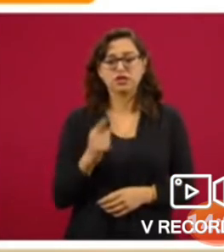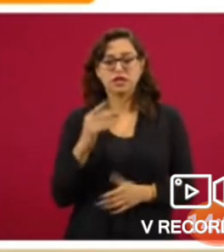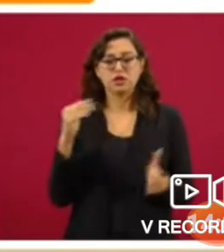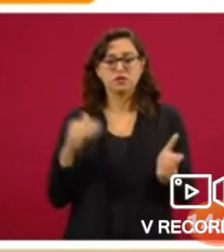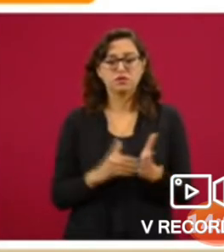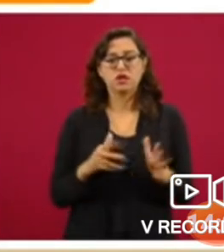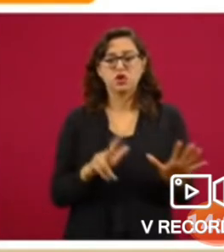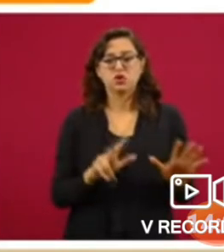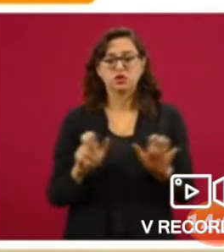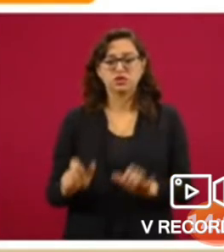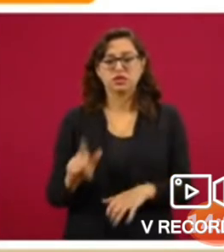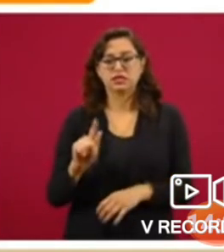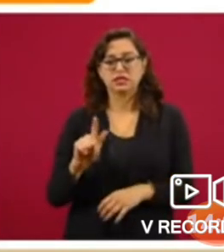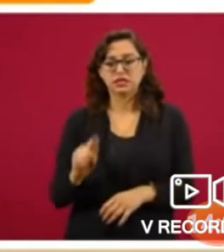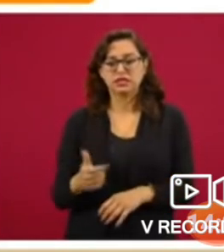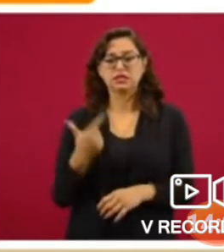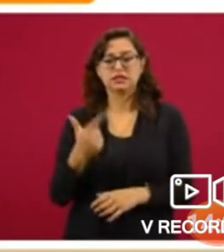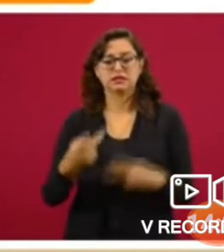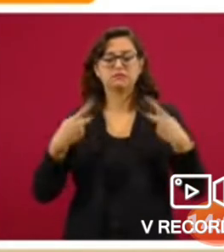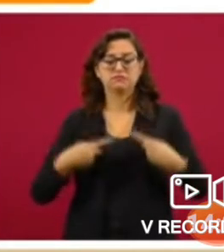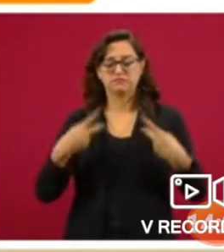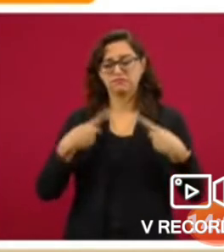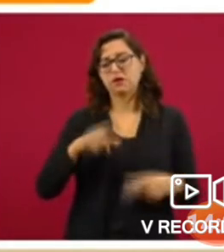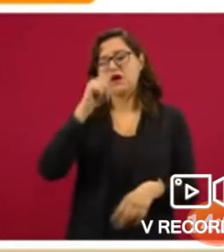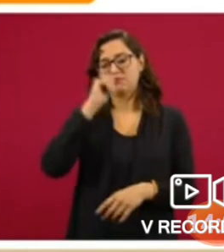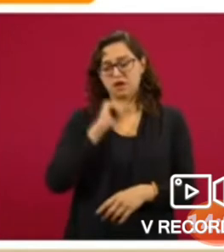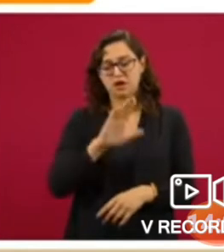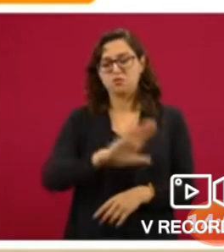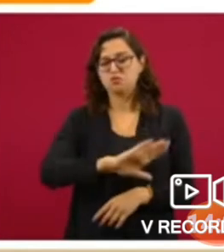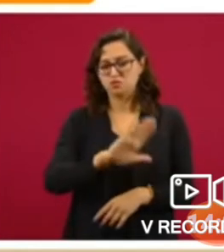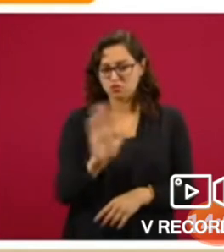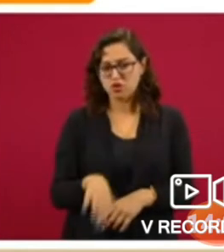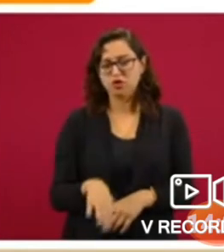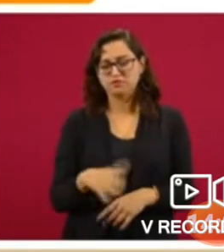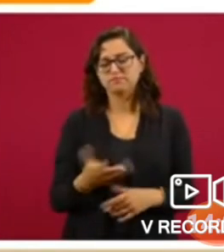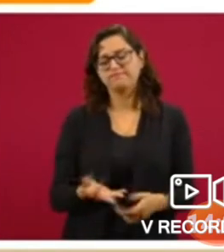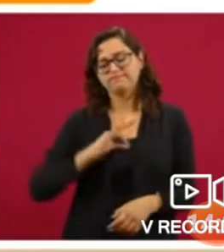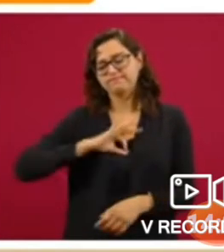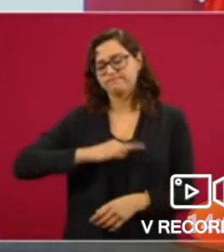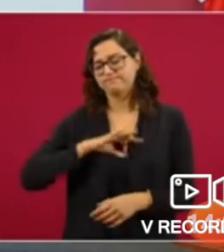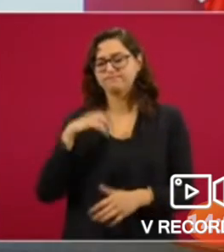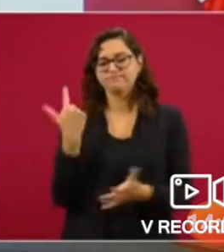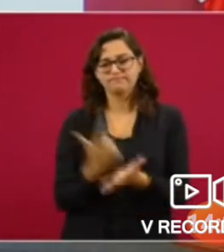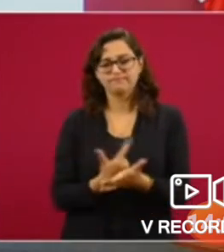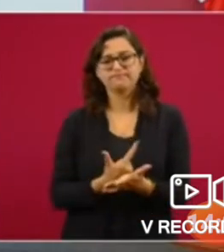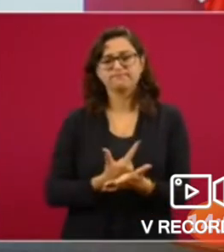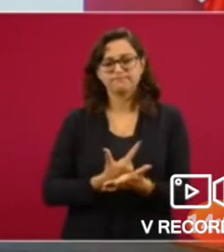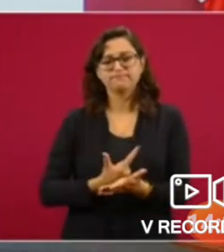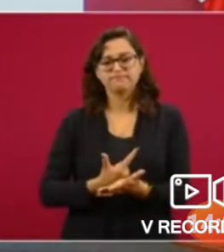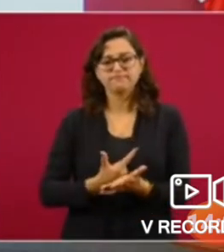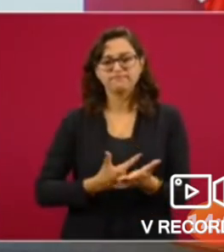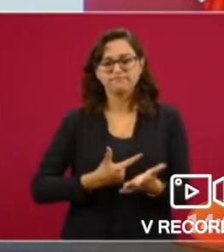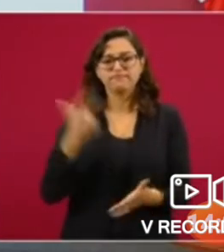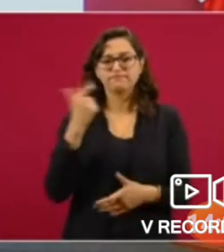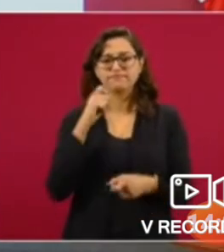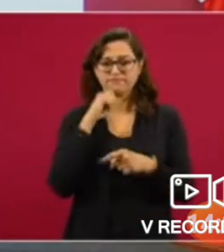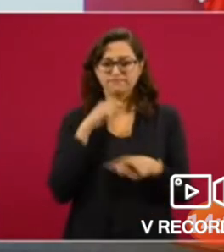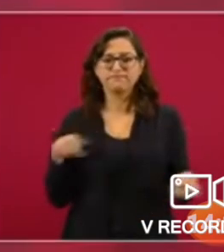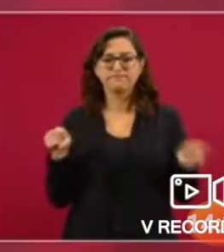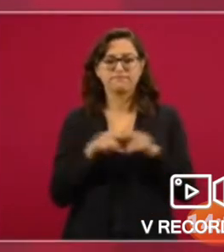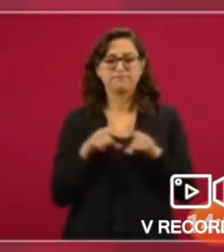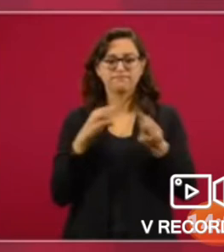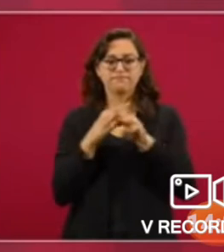81.877 personas que han perdido la vida a consecuencia de este virus letal que ha causado también en el mundo